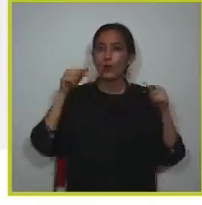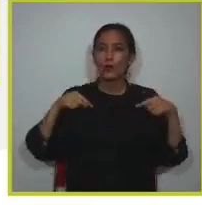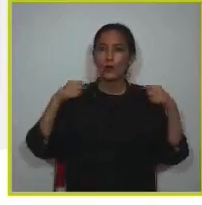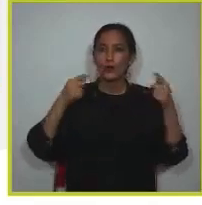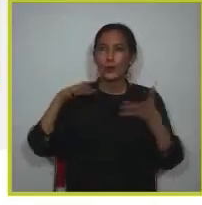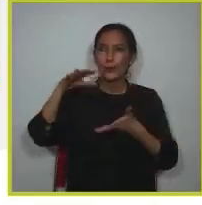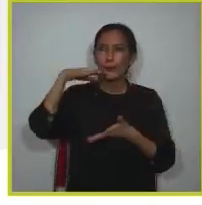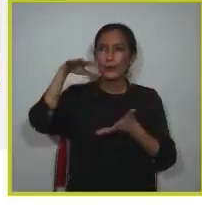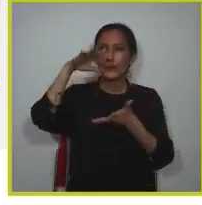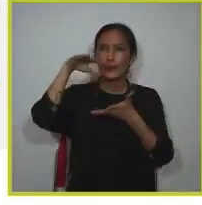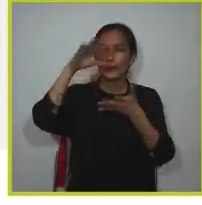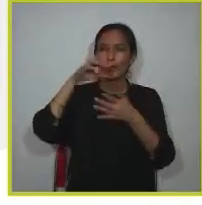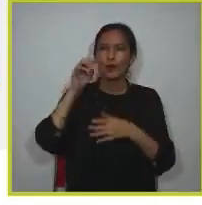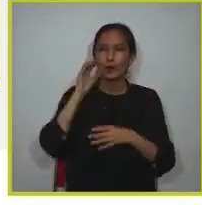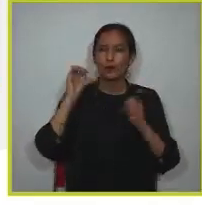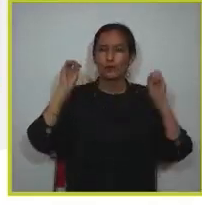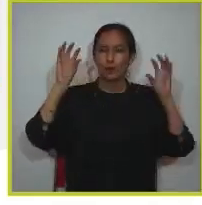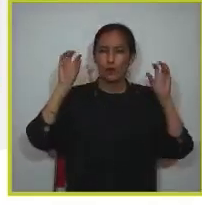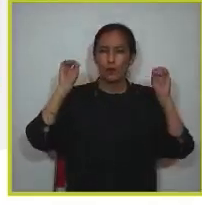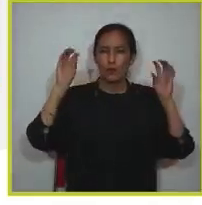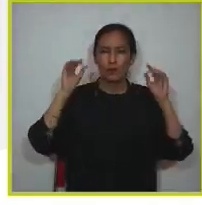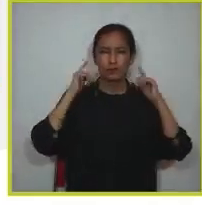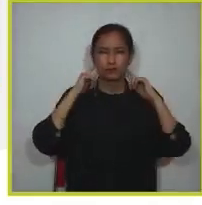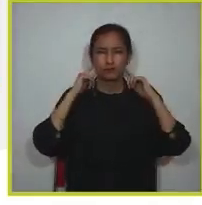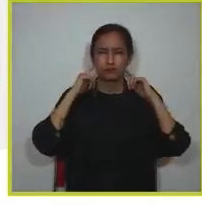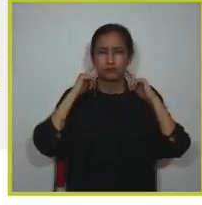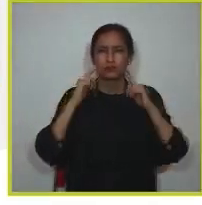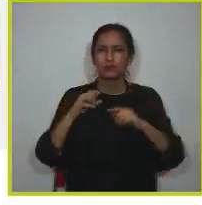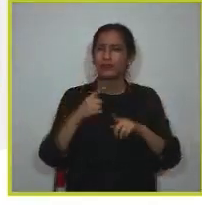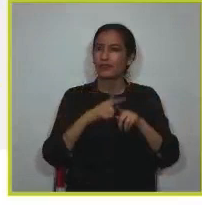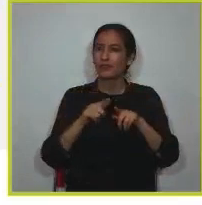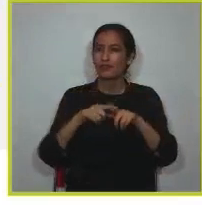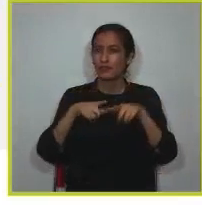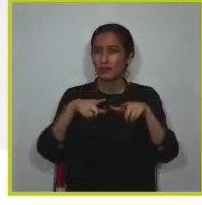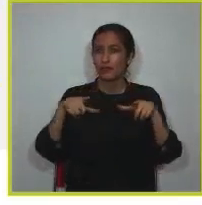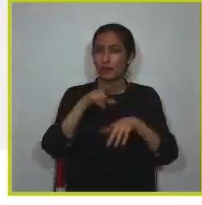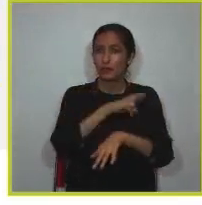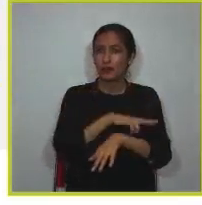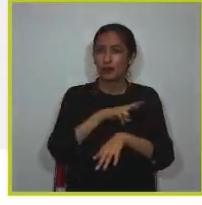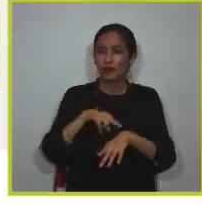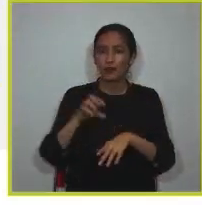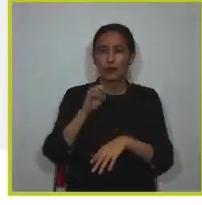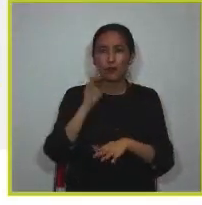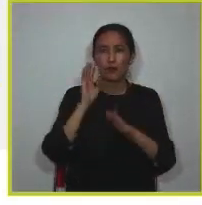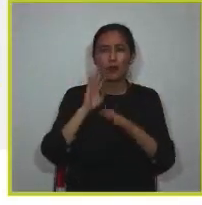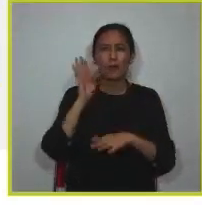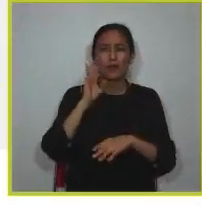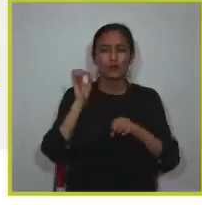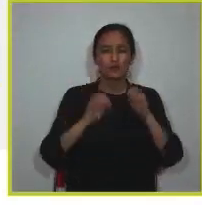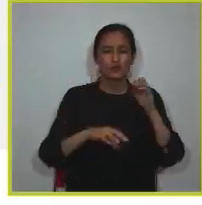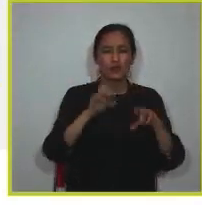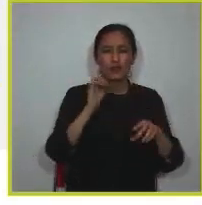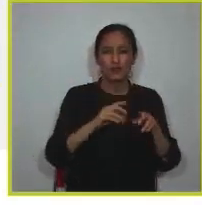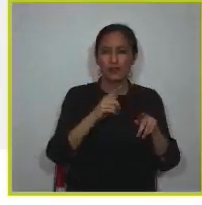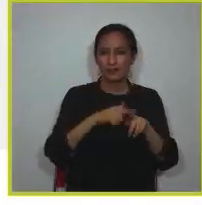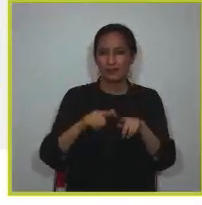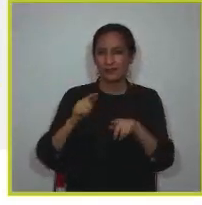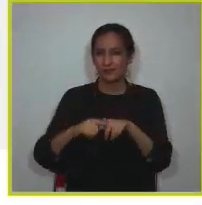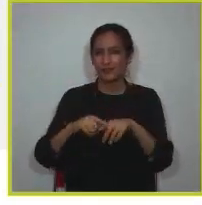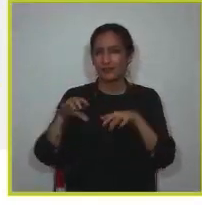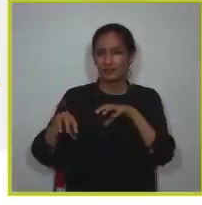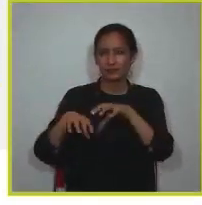que molesta a la gente O si una discoteca hace demasiada bulla en su región o si la basura de la población en